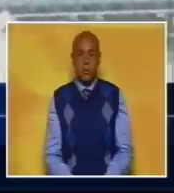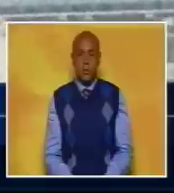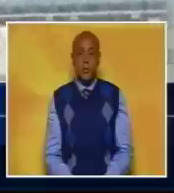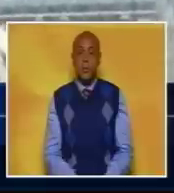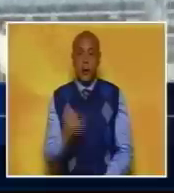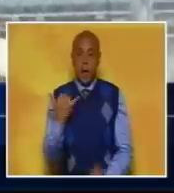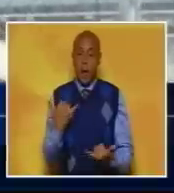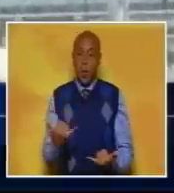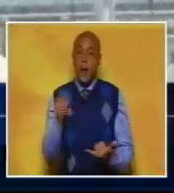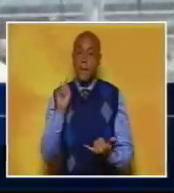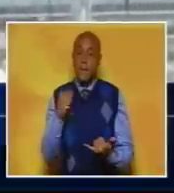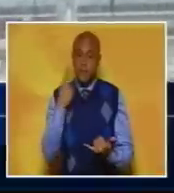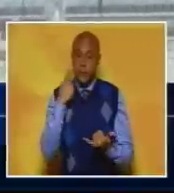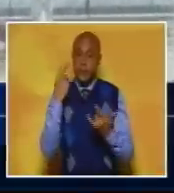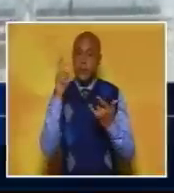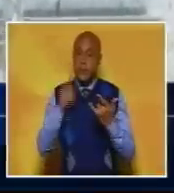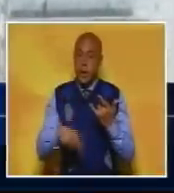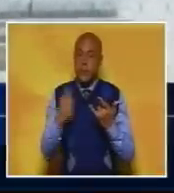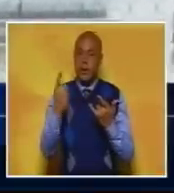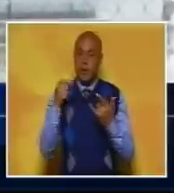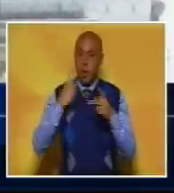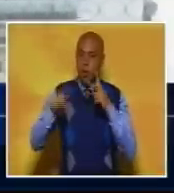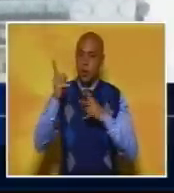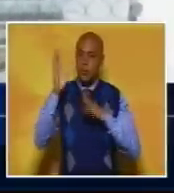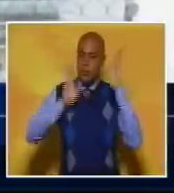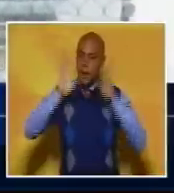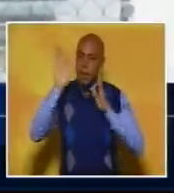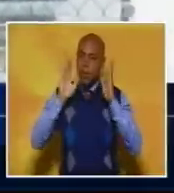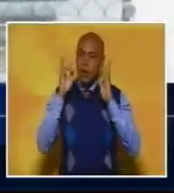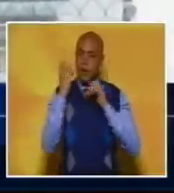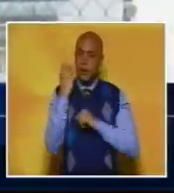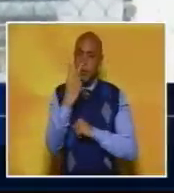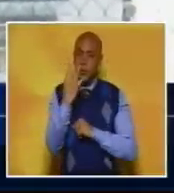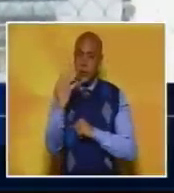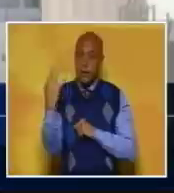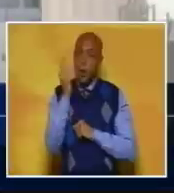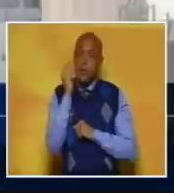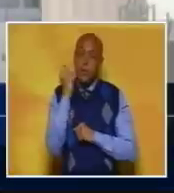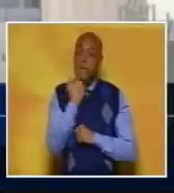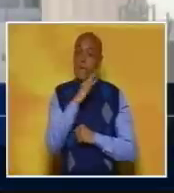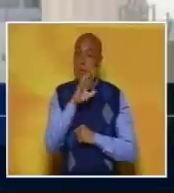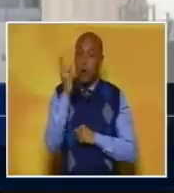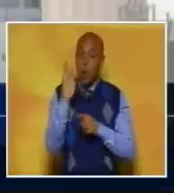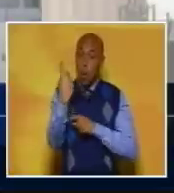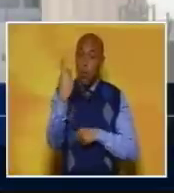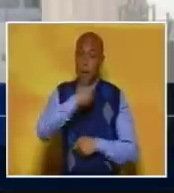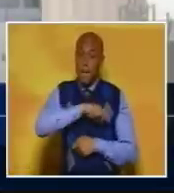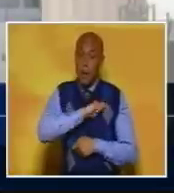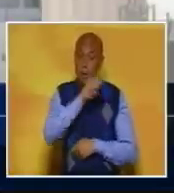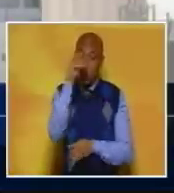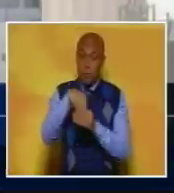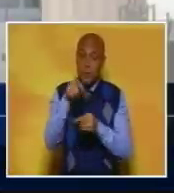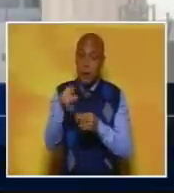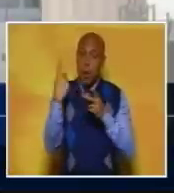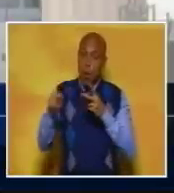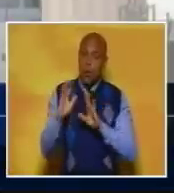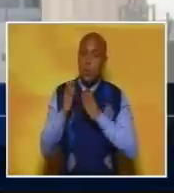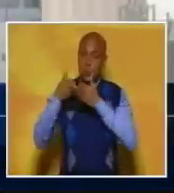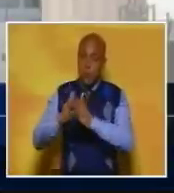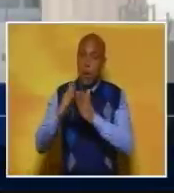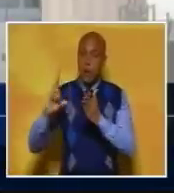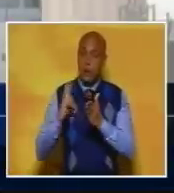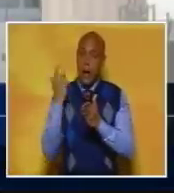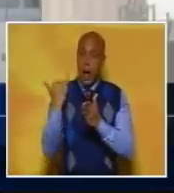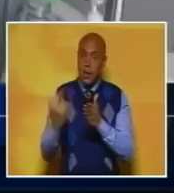seguían a bordo. Asimismo, en Camboya, los últimos 233 pasajeros, incluida una española, a bordo de otro crucero